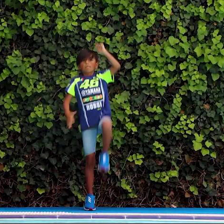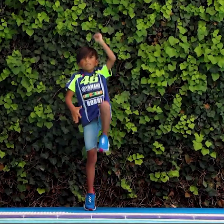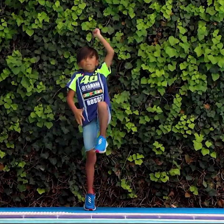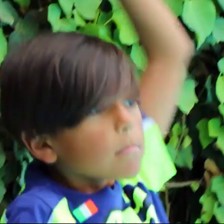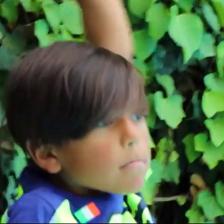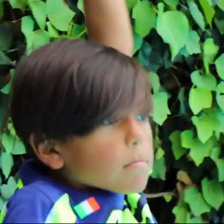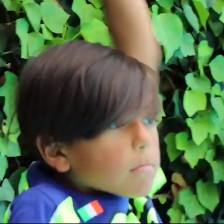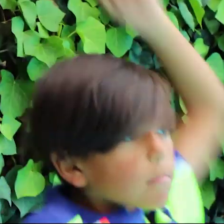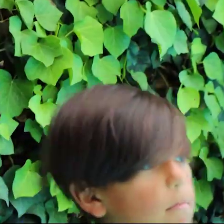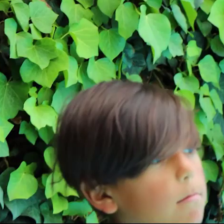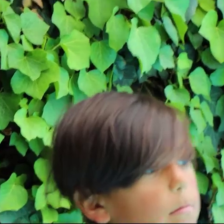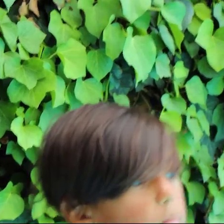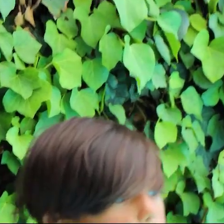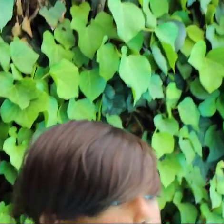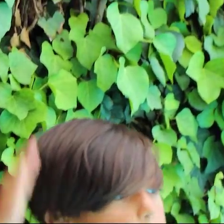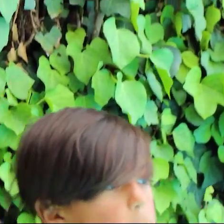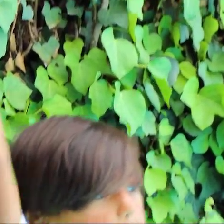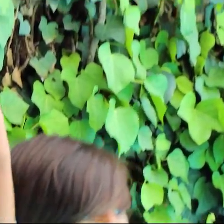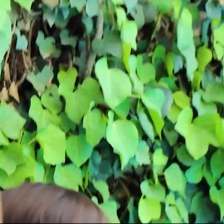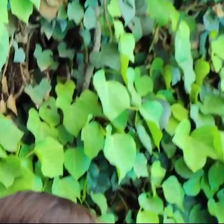pie contrario. Bien.